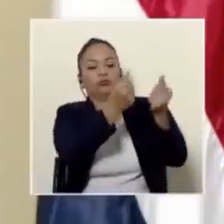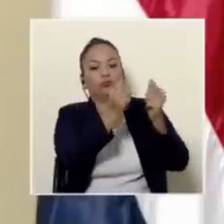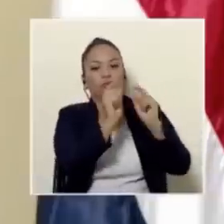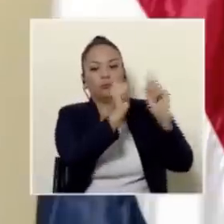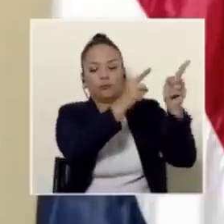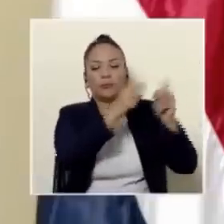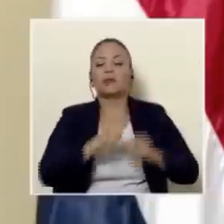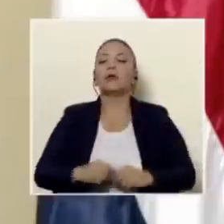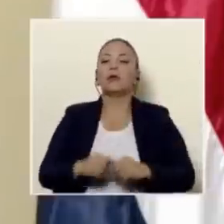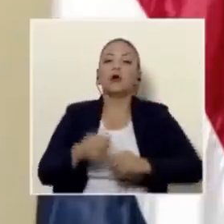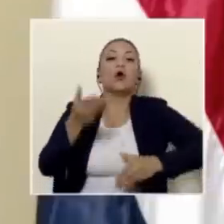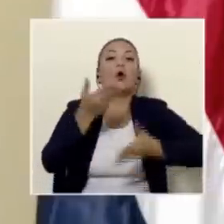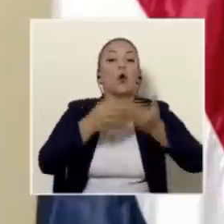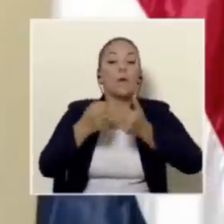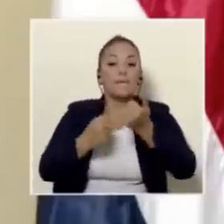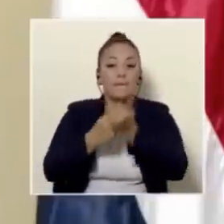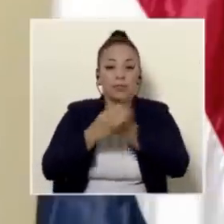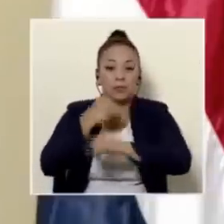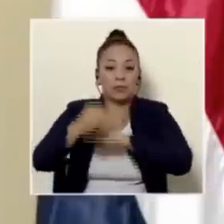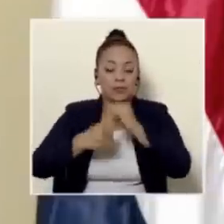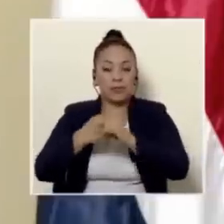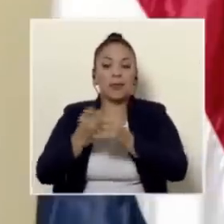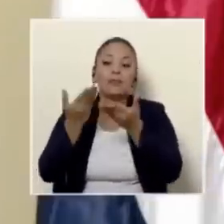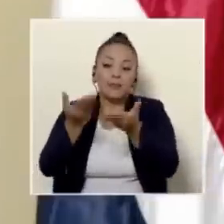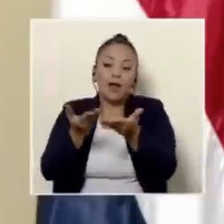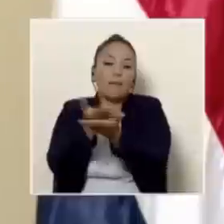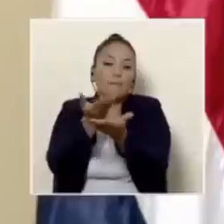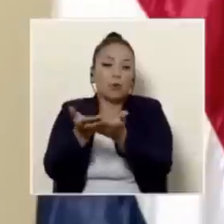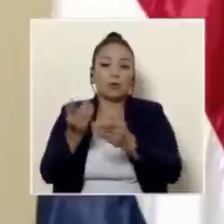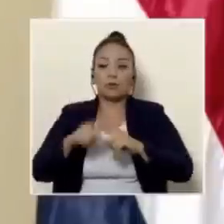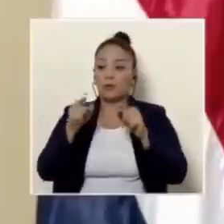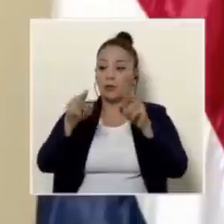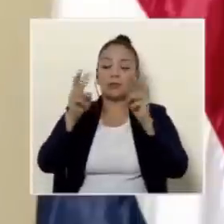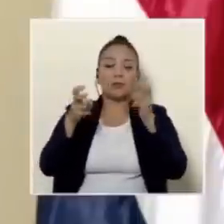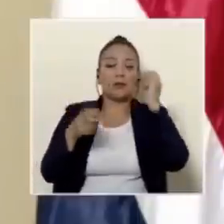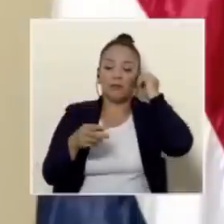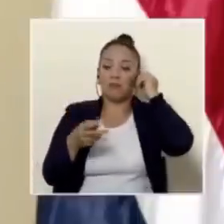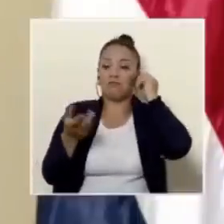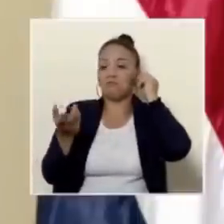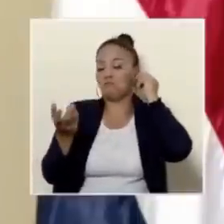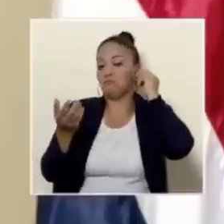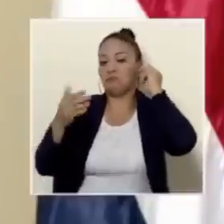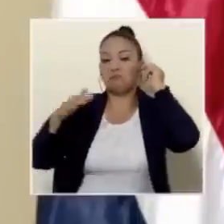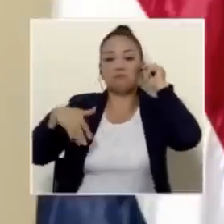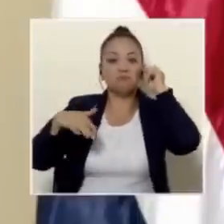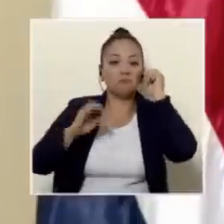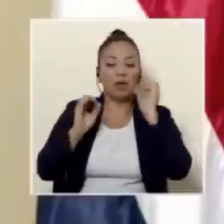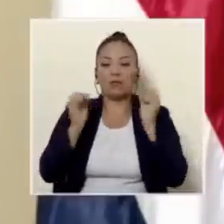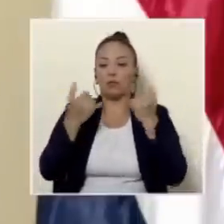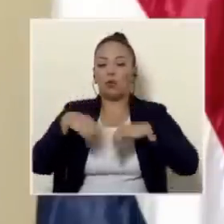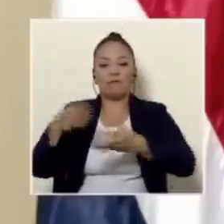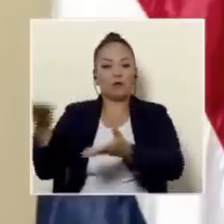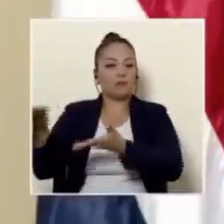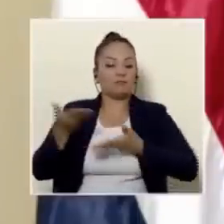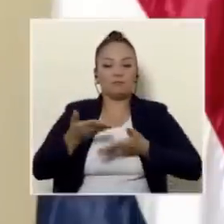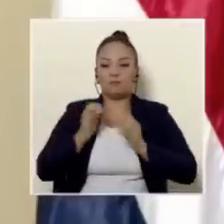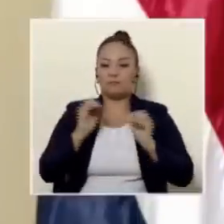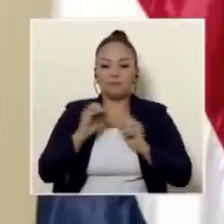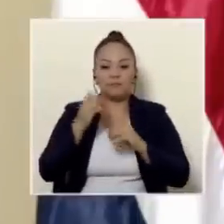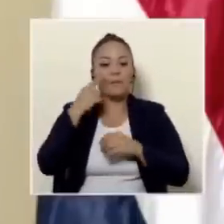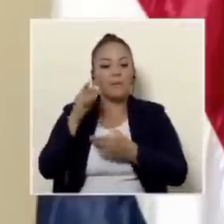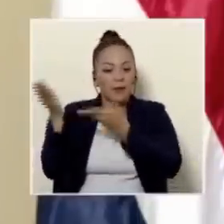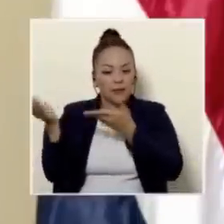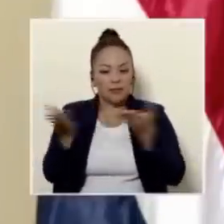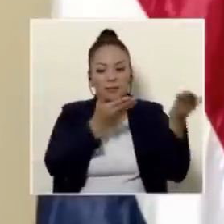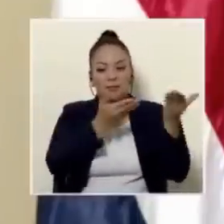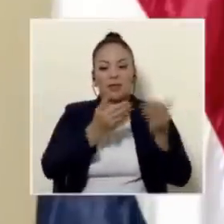La cooperación internacional hace aportes, pero en este sentido no, todavía no tenemos ningún ofrecimiento para